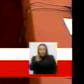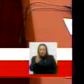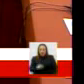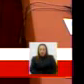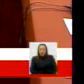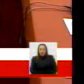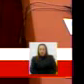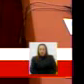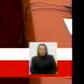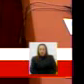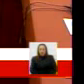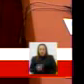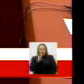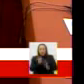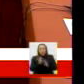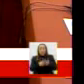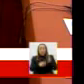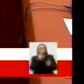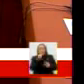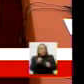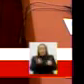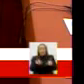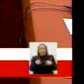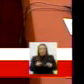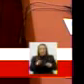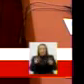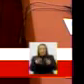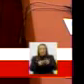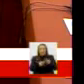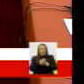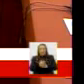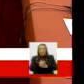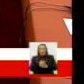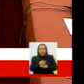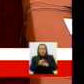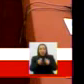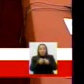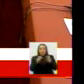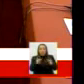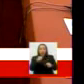Mi pregunta es, ¿qué pasa cuando, o si ahora permiten que un congresista vaya saltando de bancada en bancada?